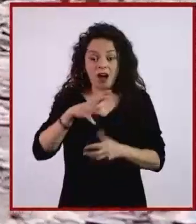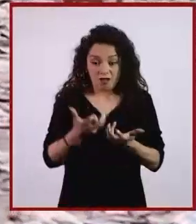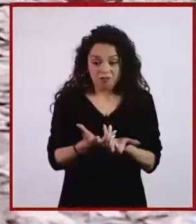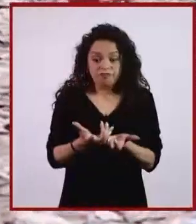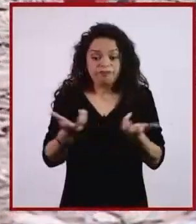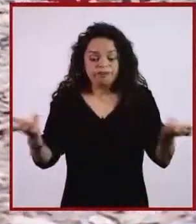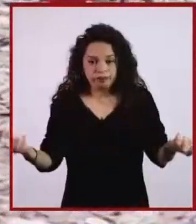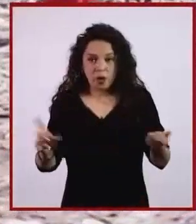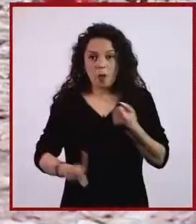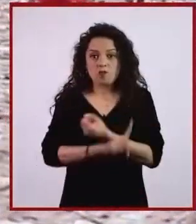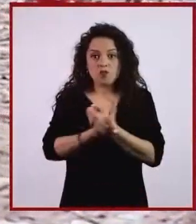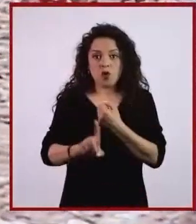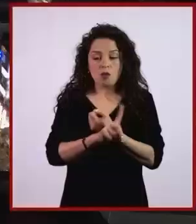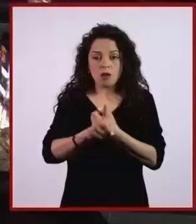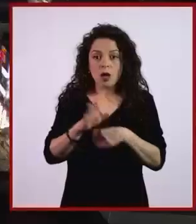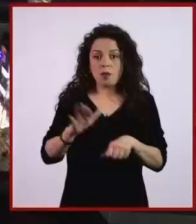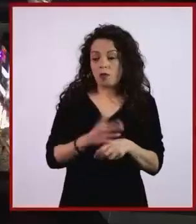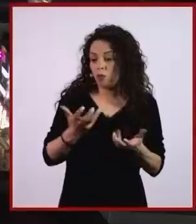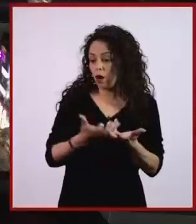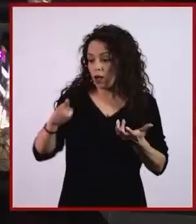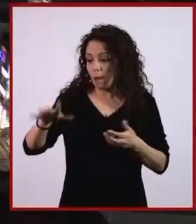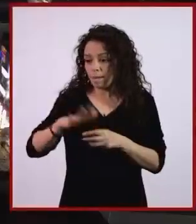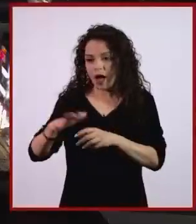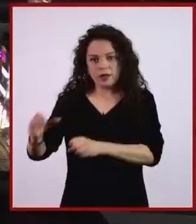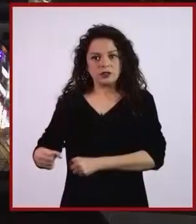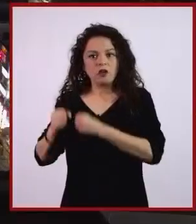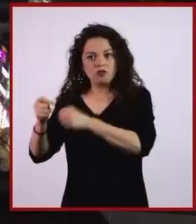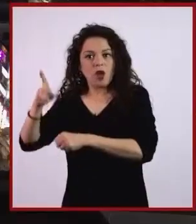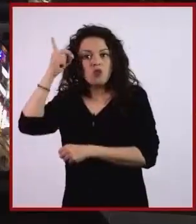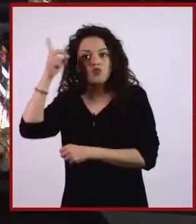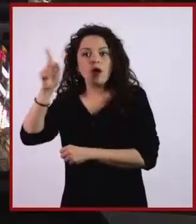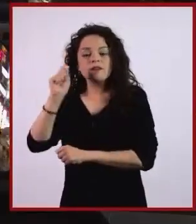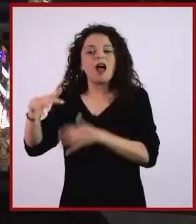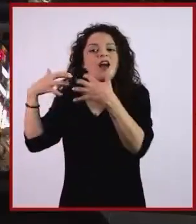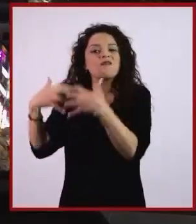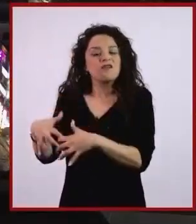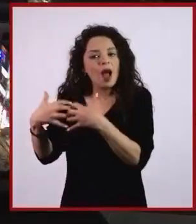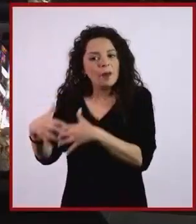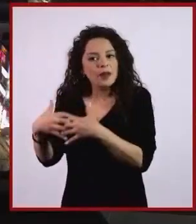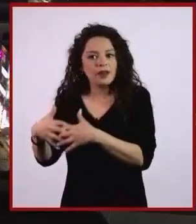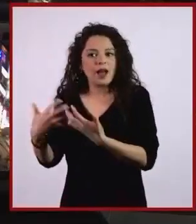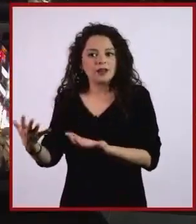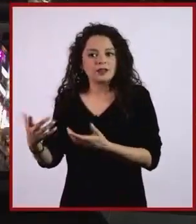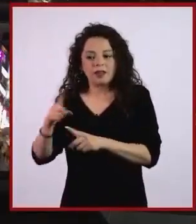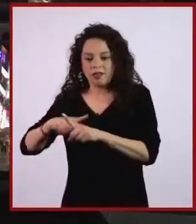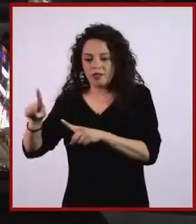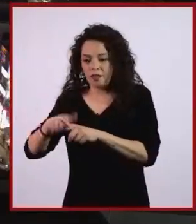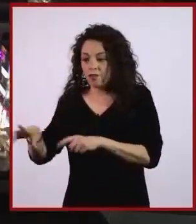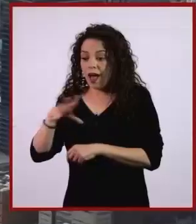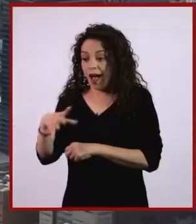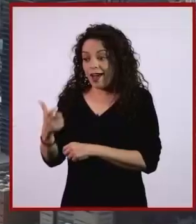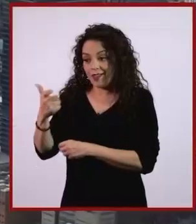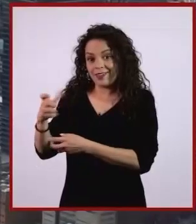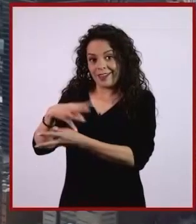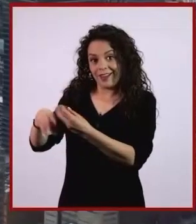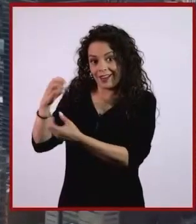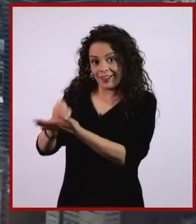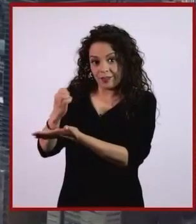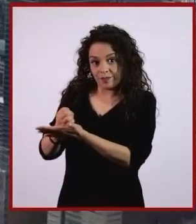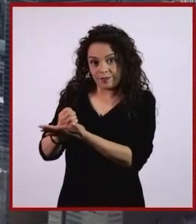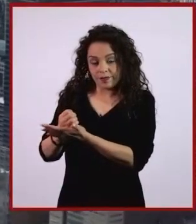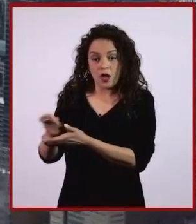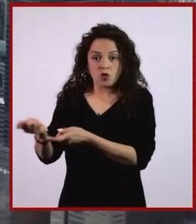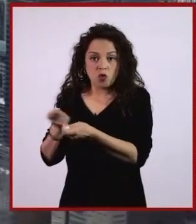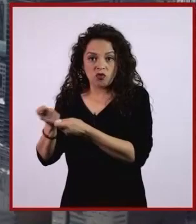divididas por conflictos de clase. Había una clase dominante que era la dueña de los medios de producción, es decir, de las fábricas y de lo que generaba